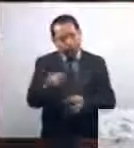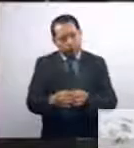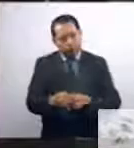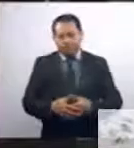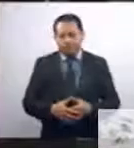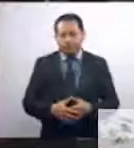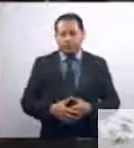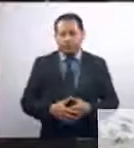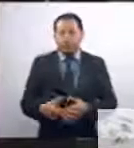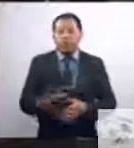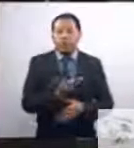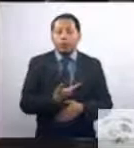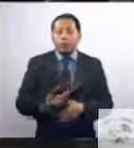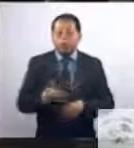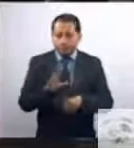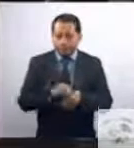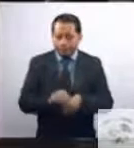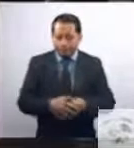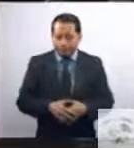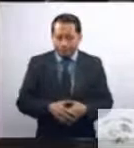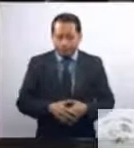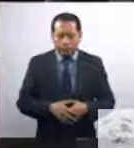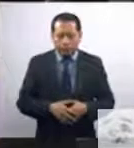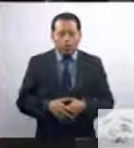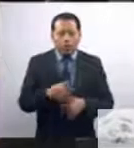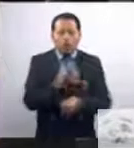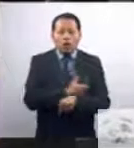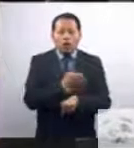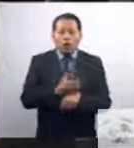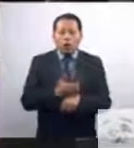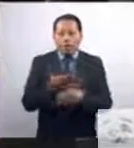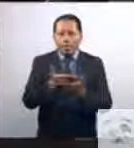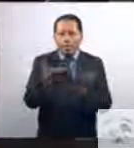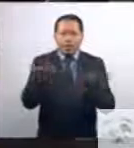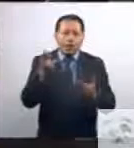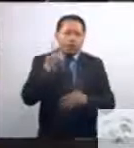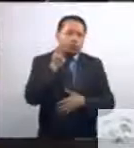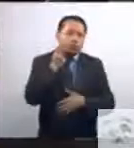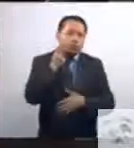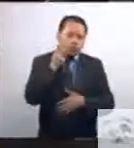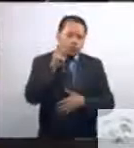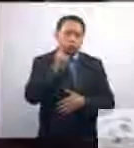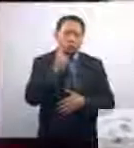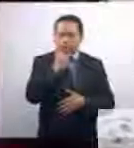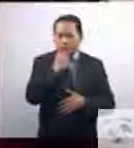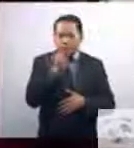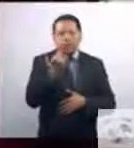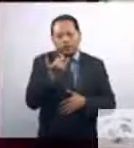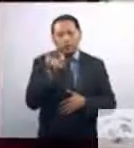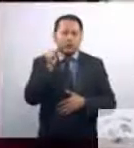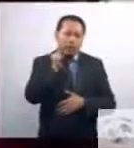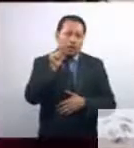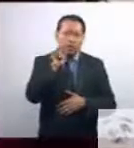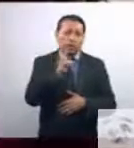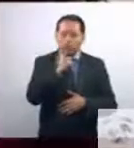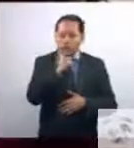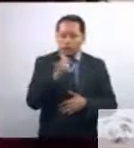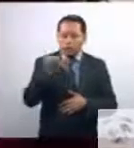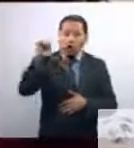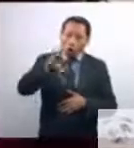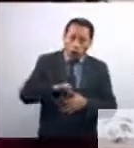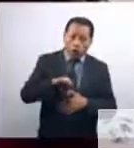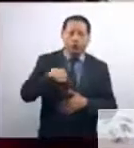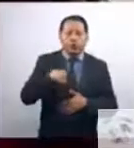Con su venia, señor presidente. Compañeras y compañeros diputados y senadores, el día de hoy tomo la